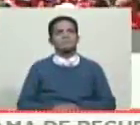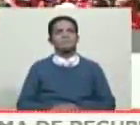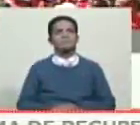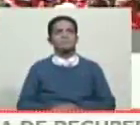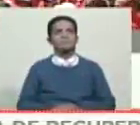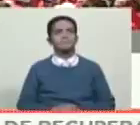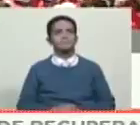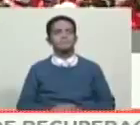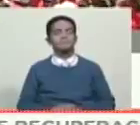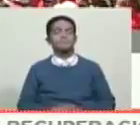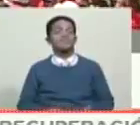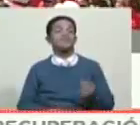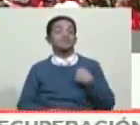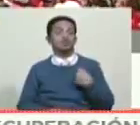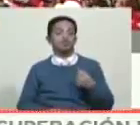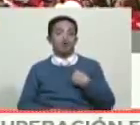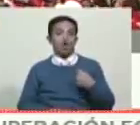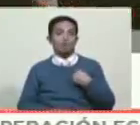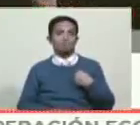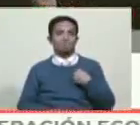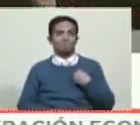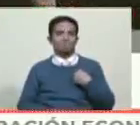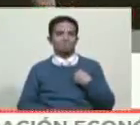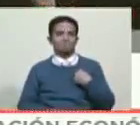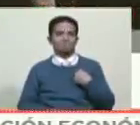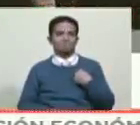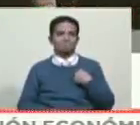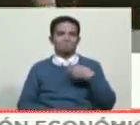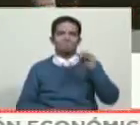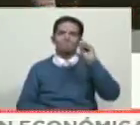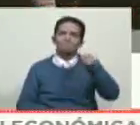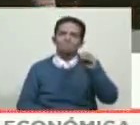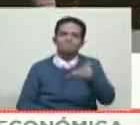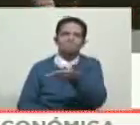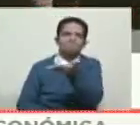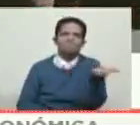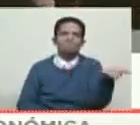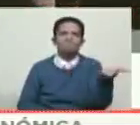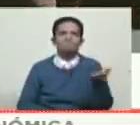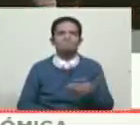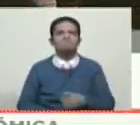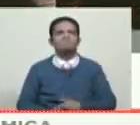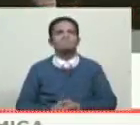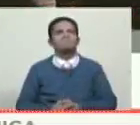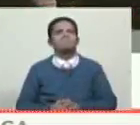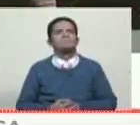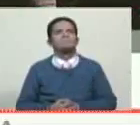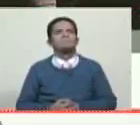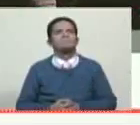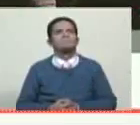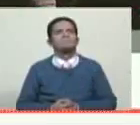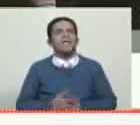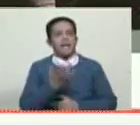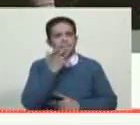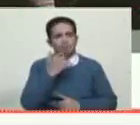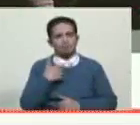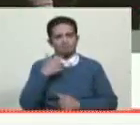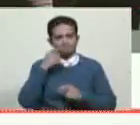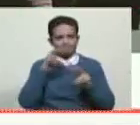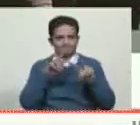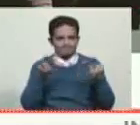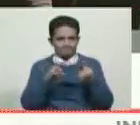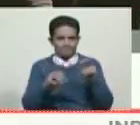Y yo voy a decir aquí lo mismo. Porque uno escucha, uno se mete en las noticias. Y